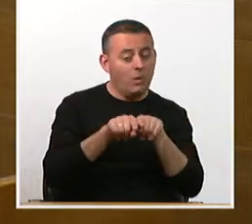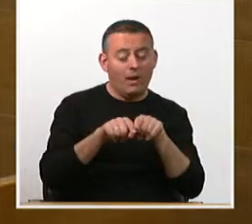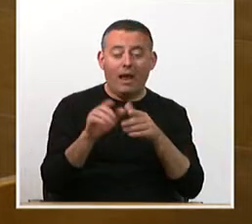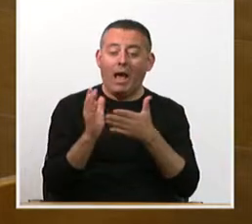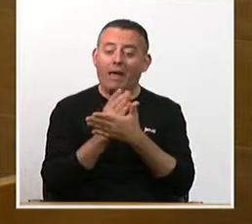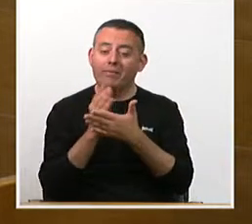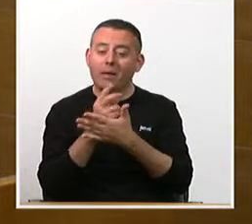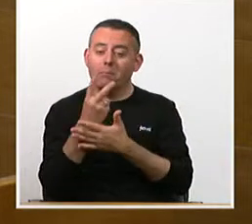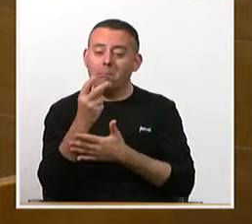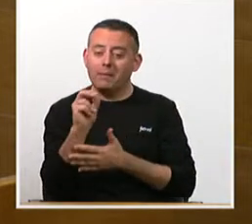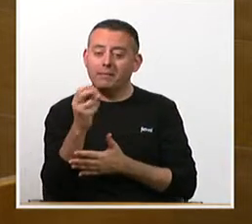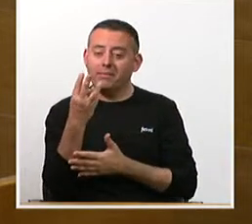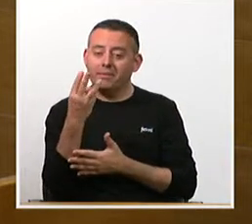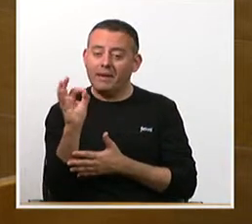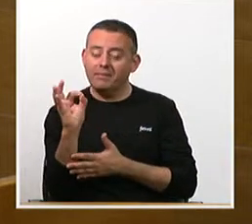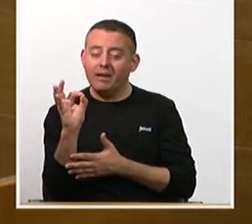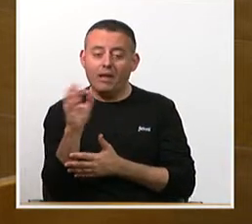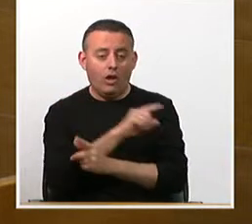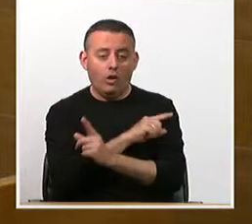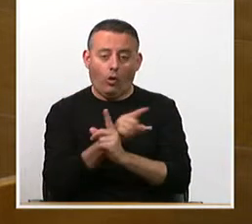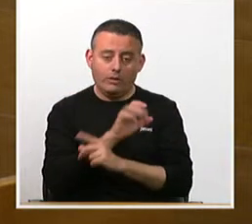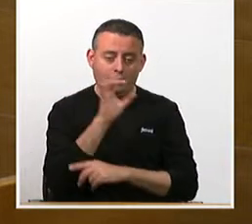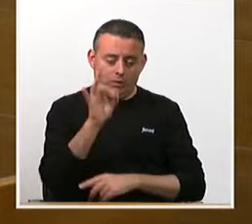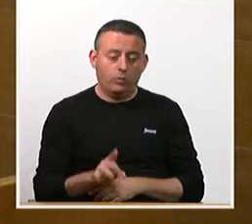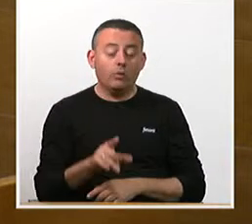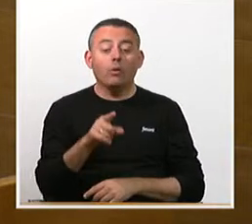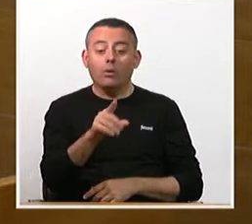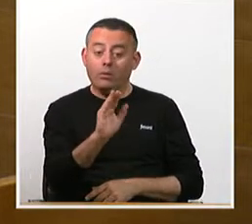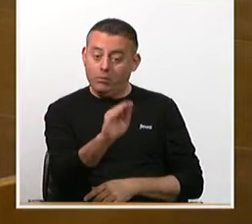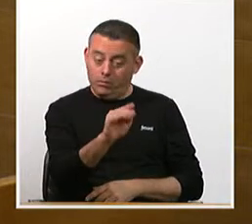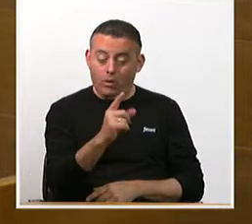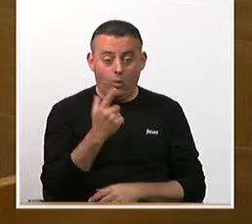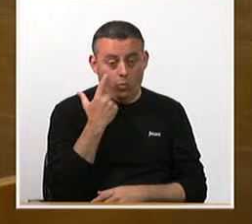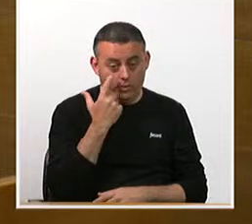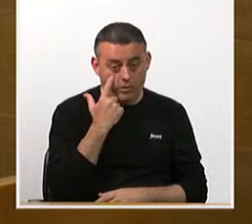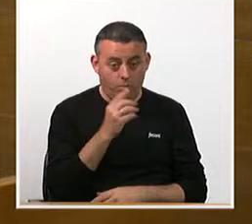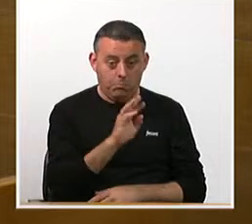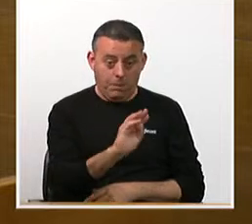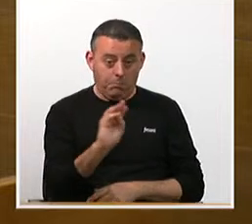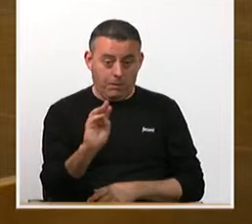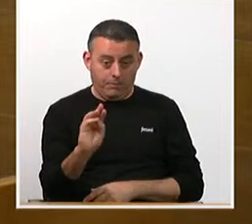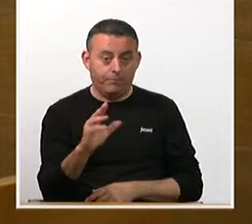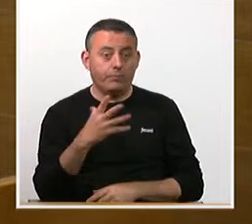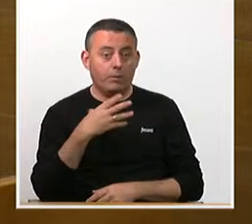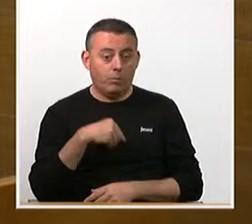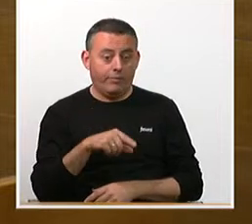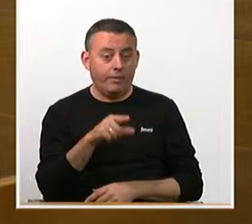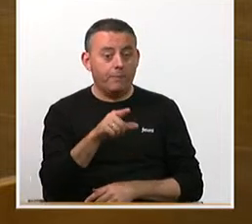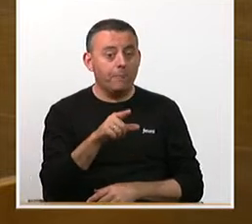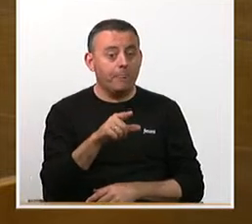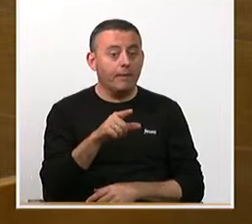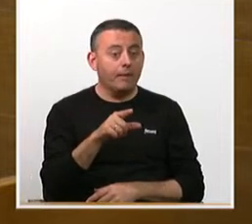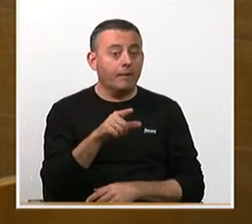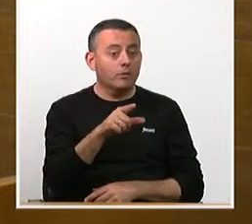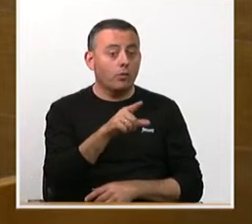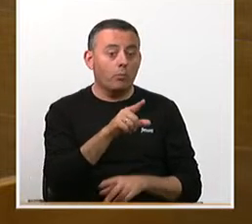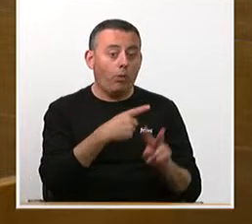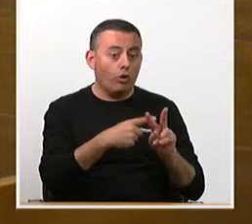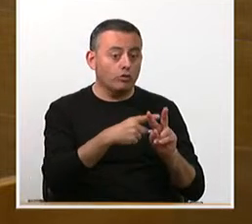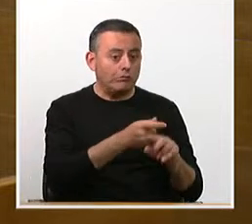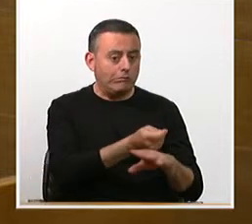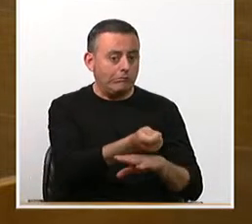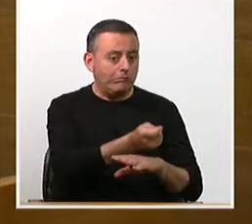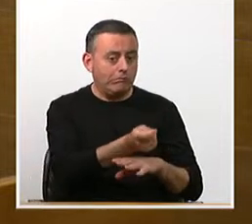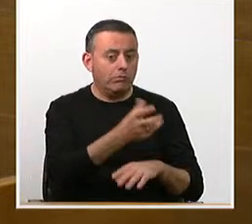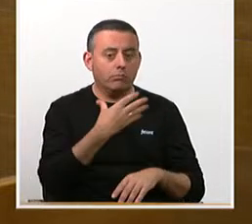señores del PP tengan cuidado con ello pues sus compañeros de gobierno nos pueden hacer perder oportunidades de futuro a todos los valencianos y valencianas